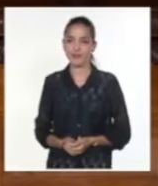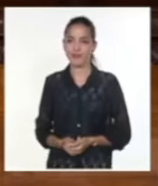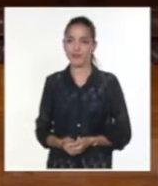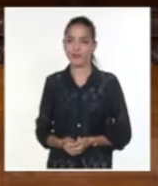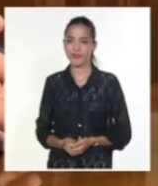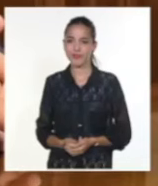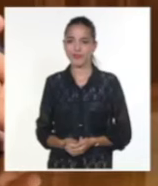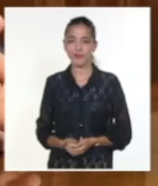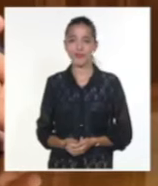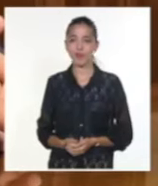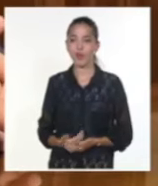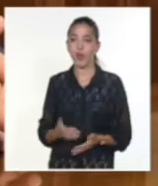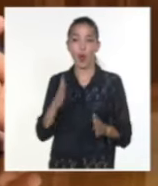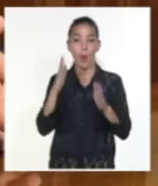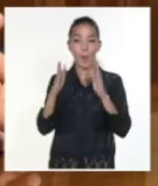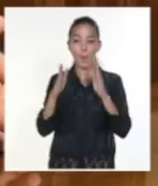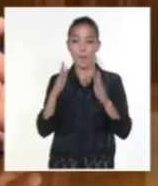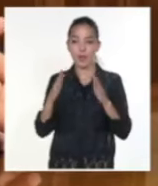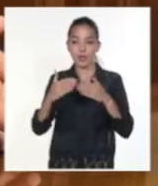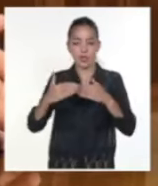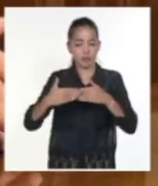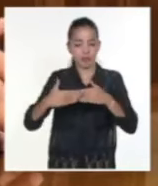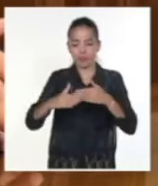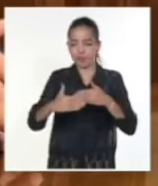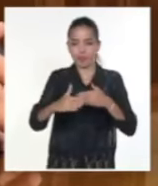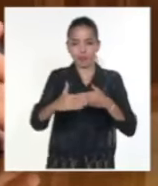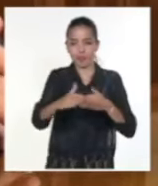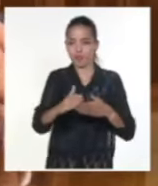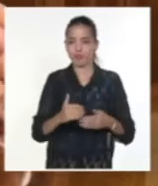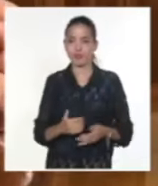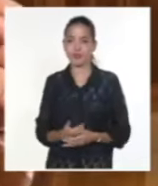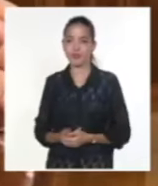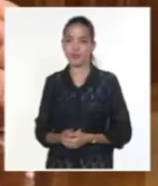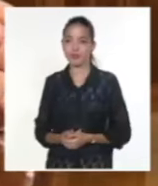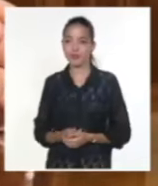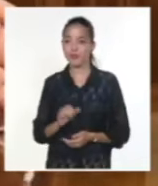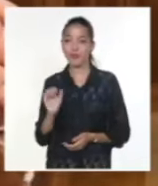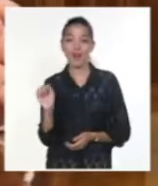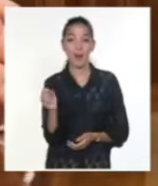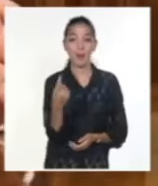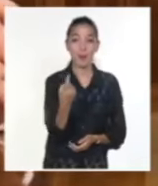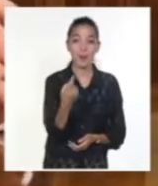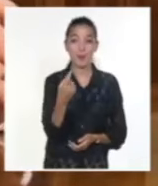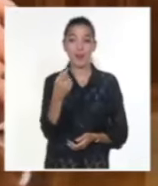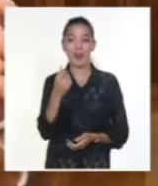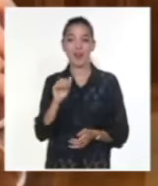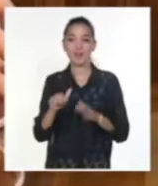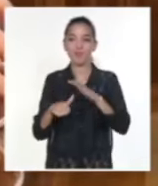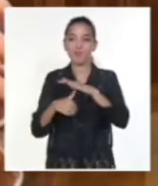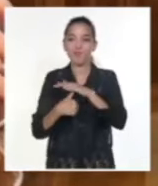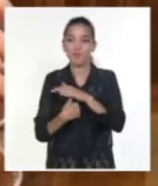amplio margen. Va a ser la primera presidenta de México en